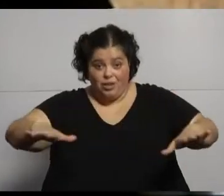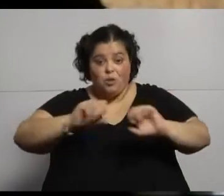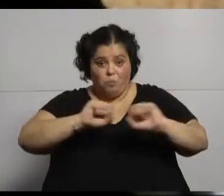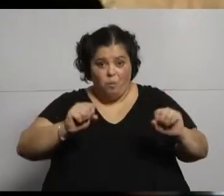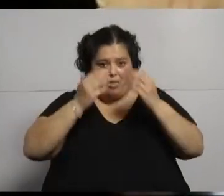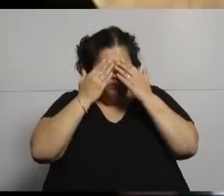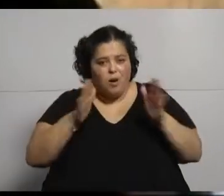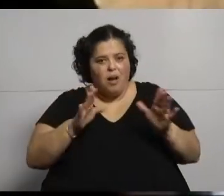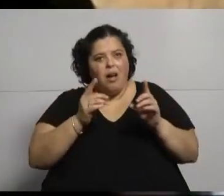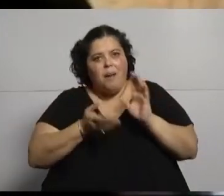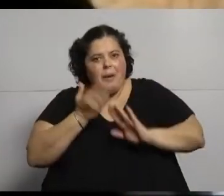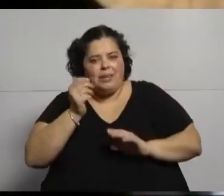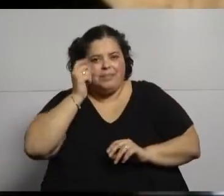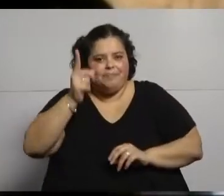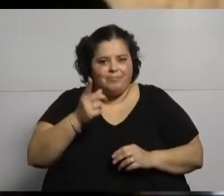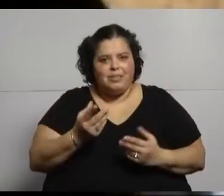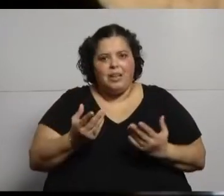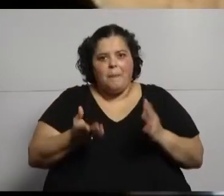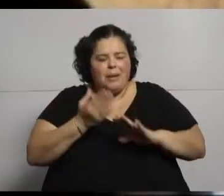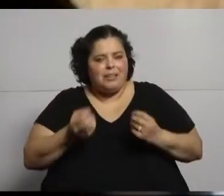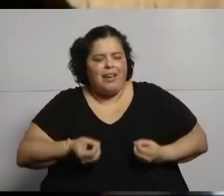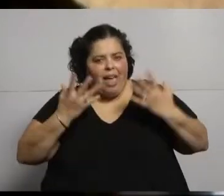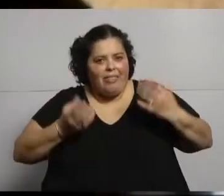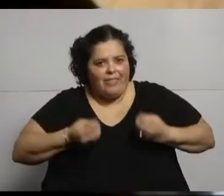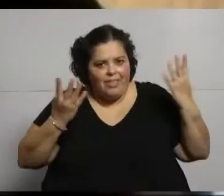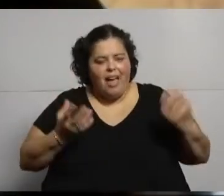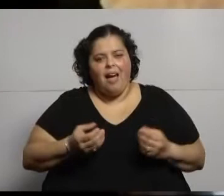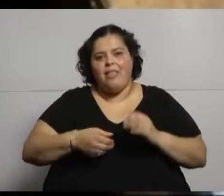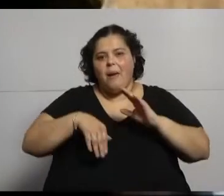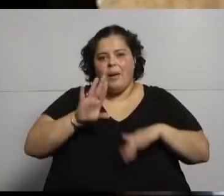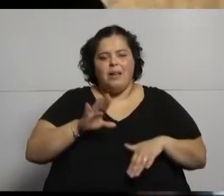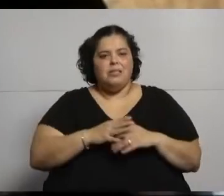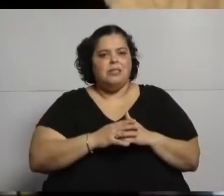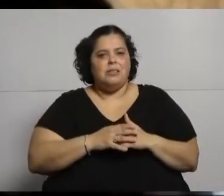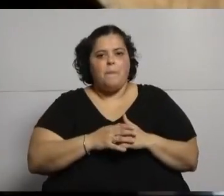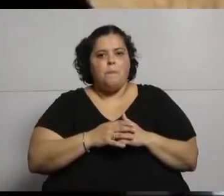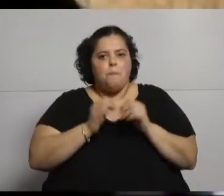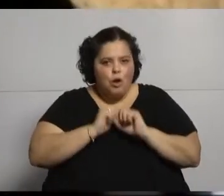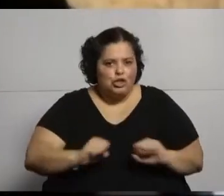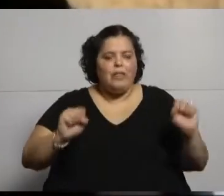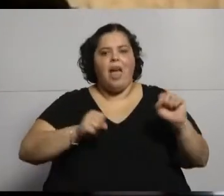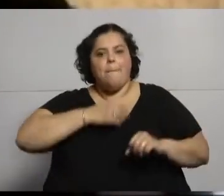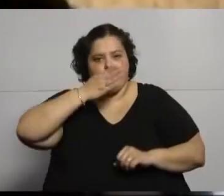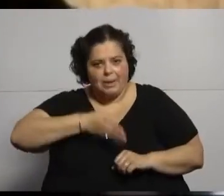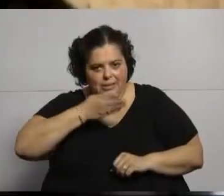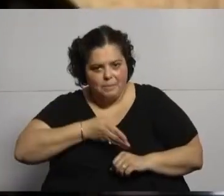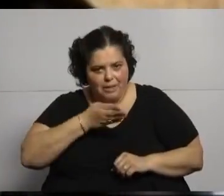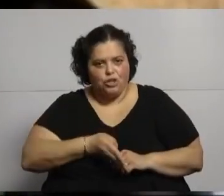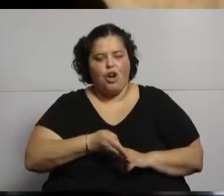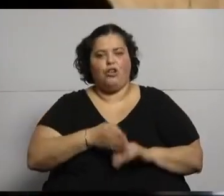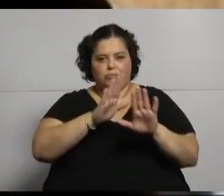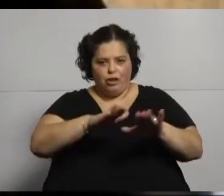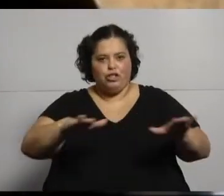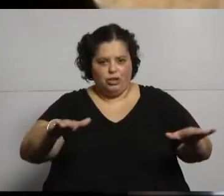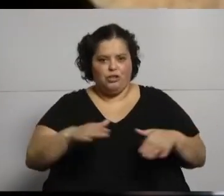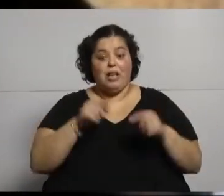la ampliación de ideas, permita la ampliación de creatividad, permita también la posibilidad de participación. Digamos, todas